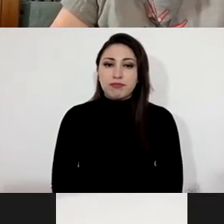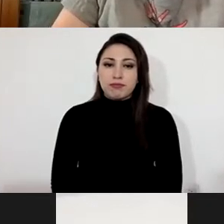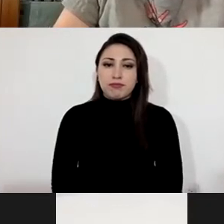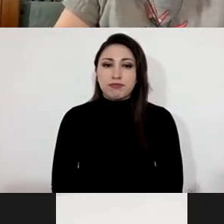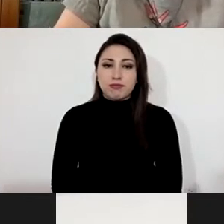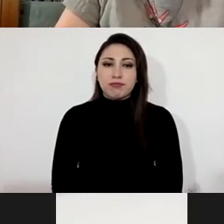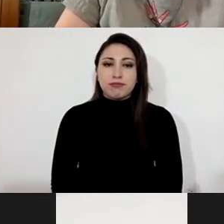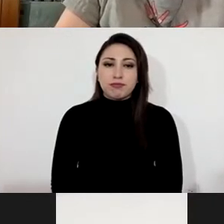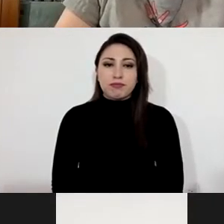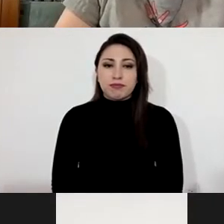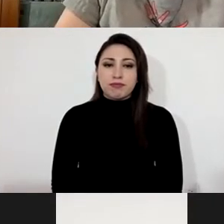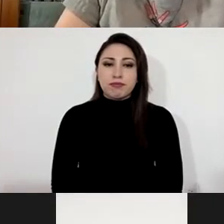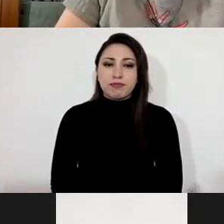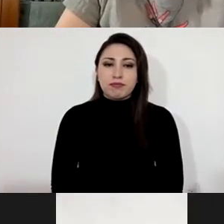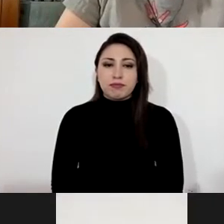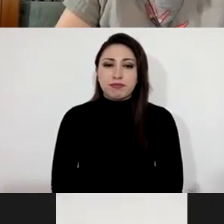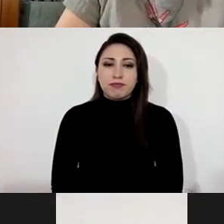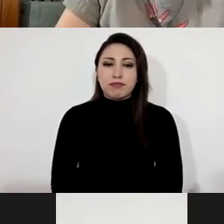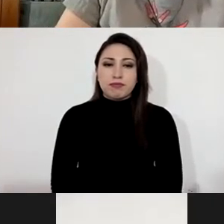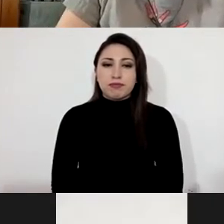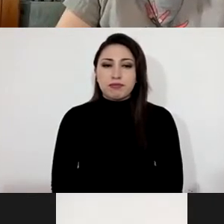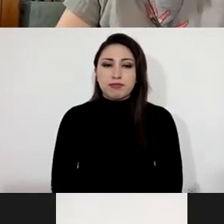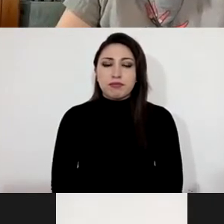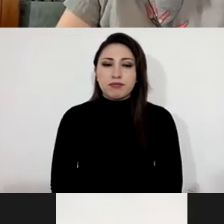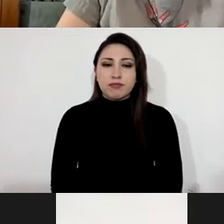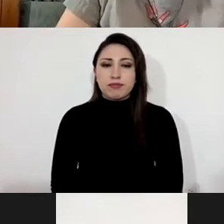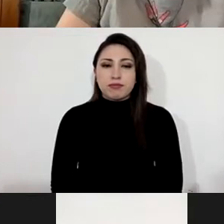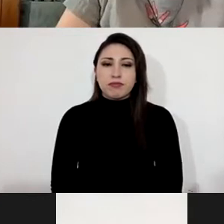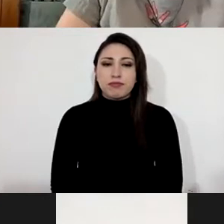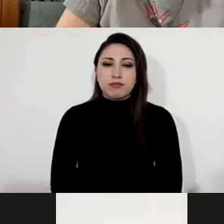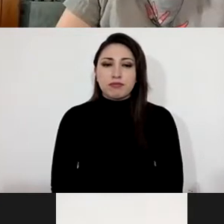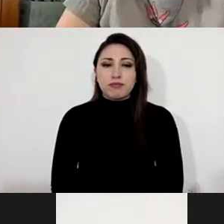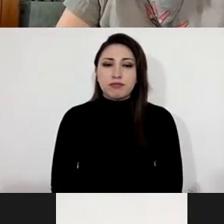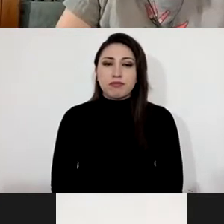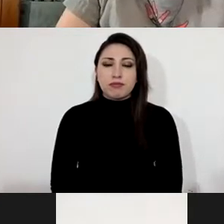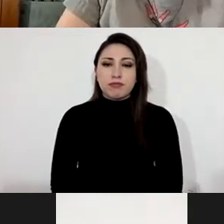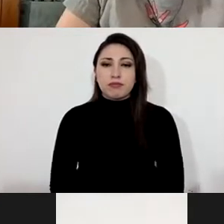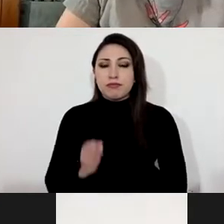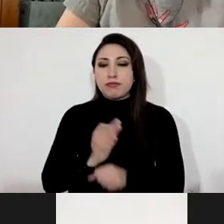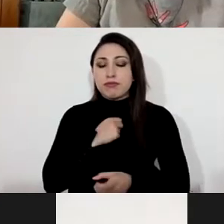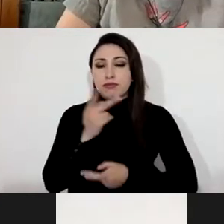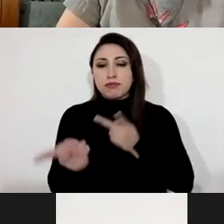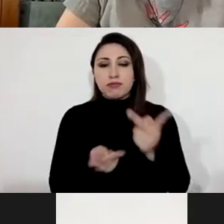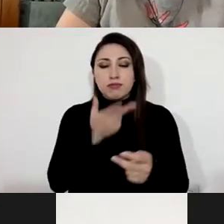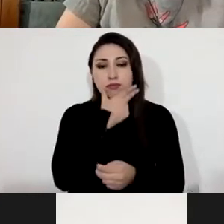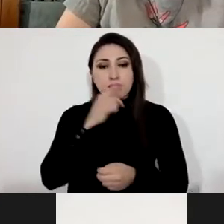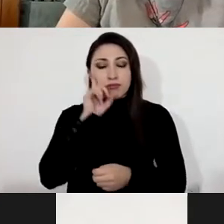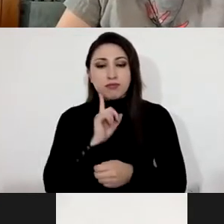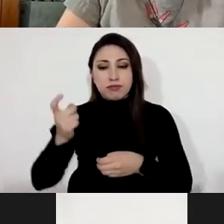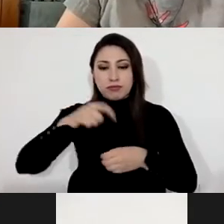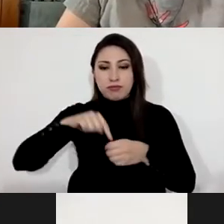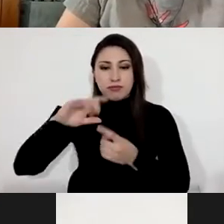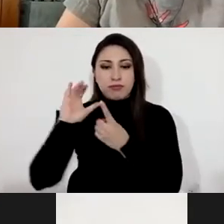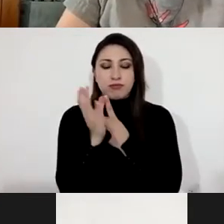Secretaria, por favor. Claro que sí, presidente. Se somete a consideración de los integrantes la dispensa y en su